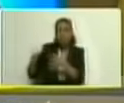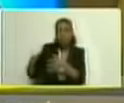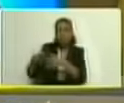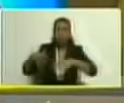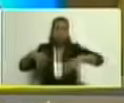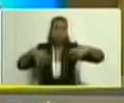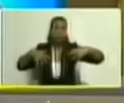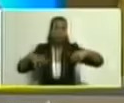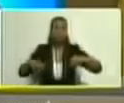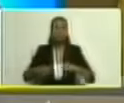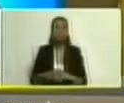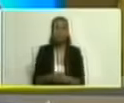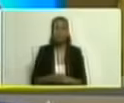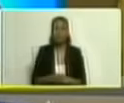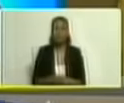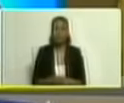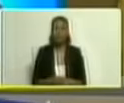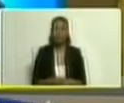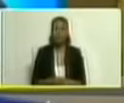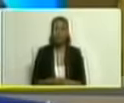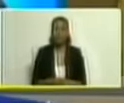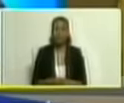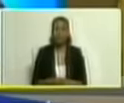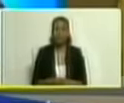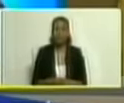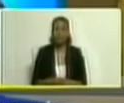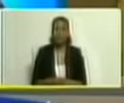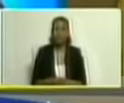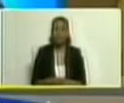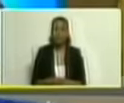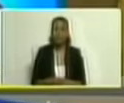Y si se estudia